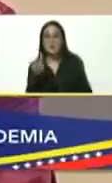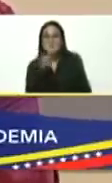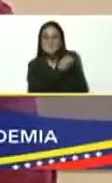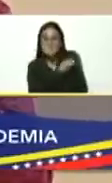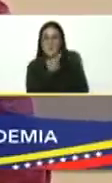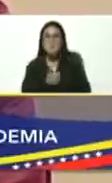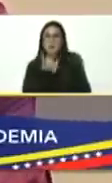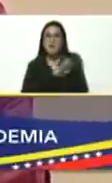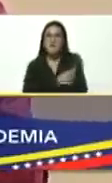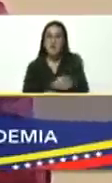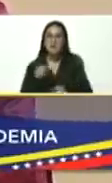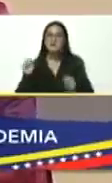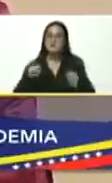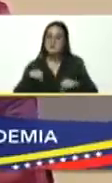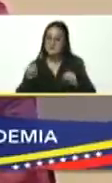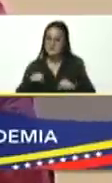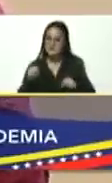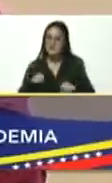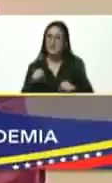fuertes cierto